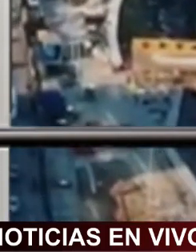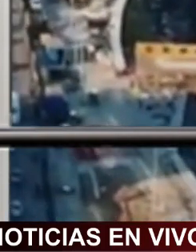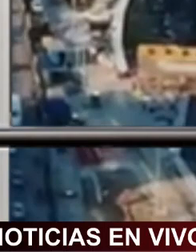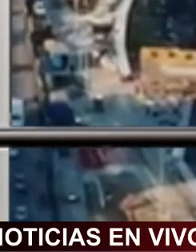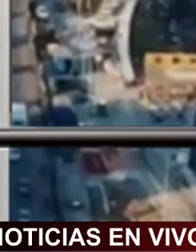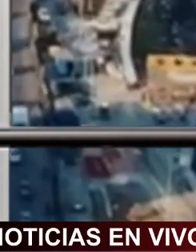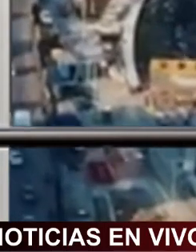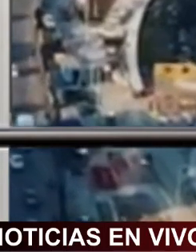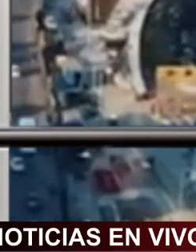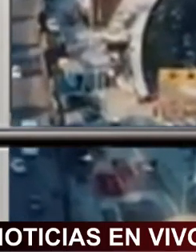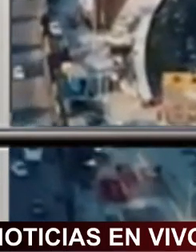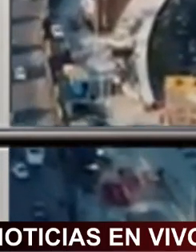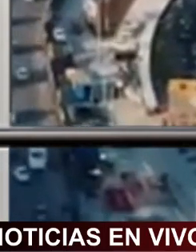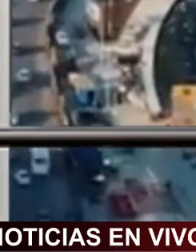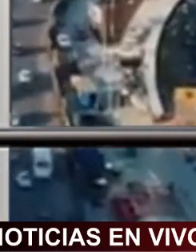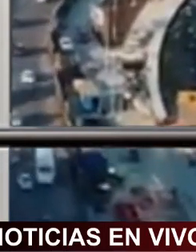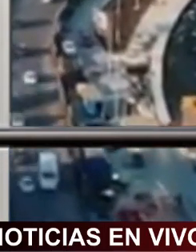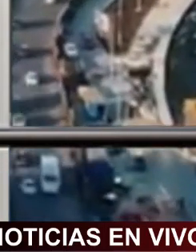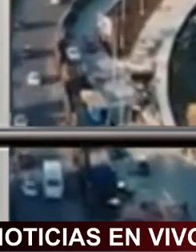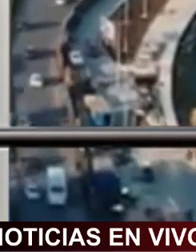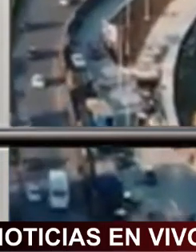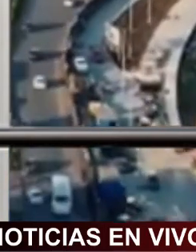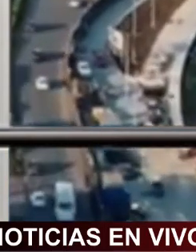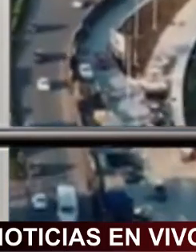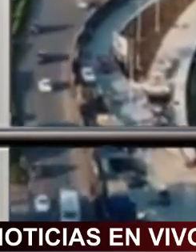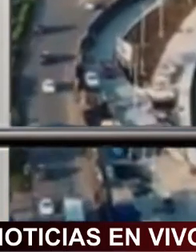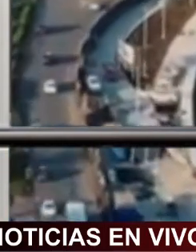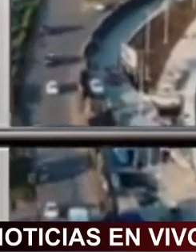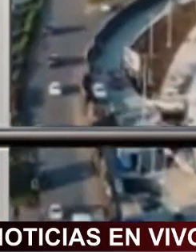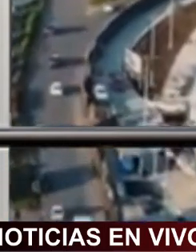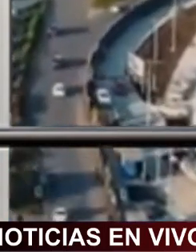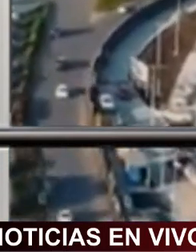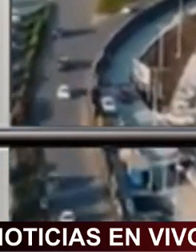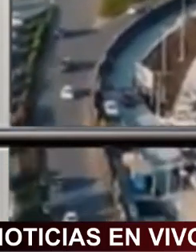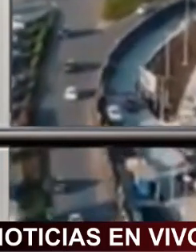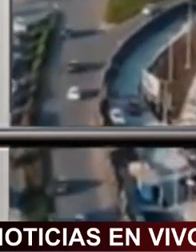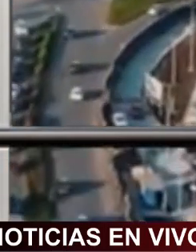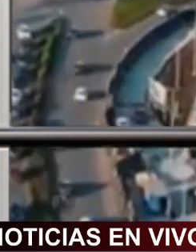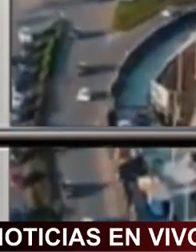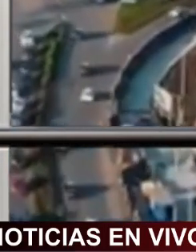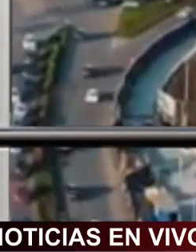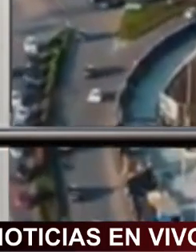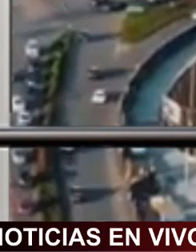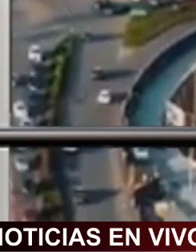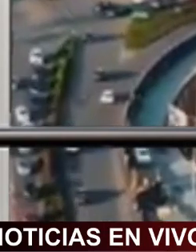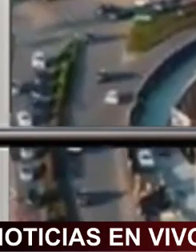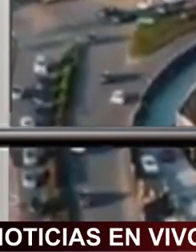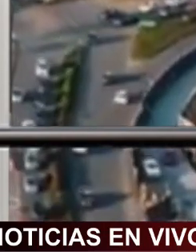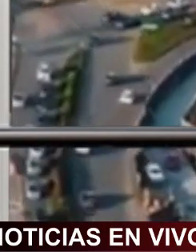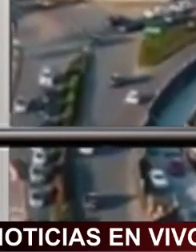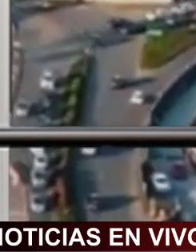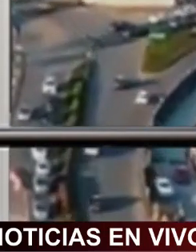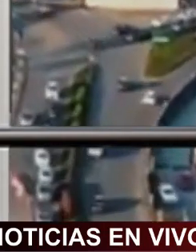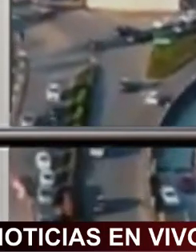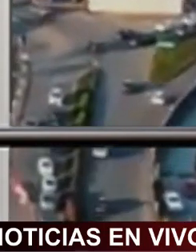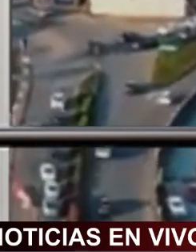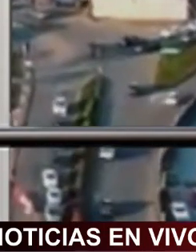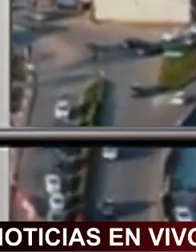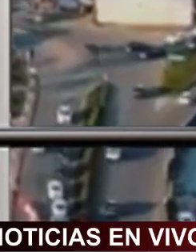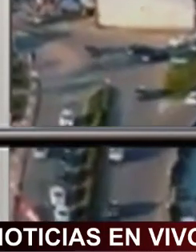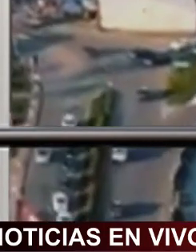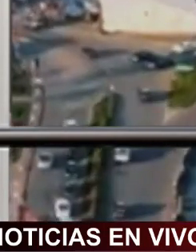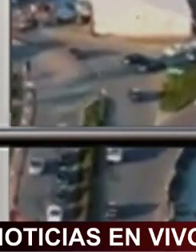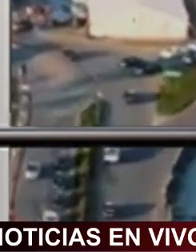22 horas. Debates en los diputados en la sala que obviamente dejó muchos comentarios. Vamos a compartir el resumen de lo que